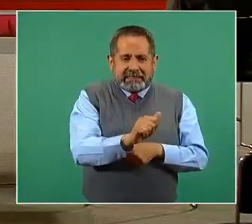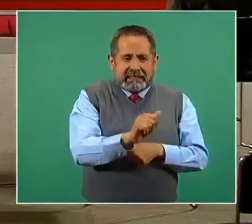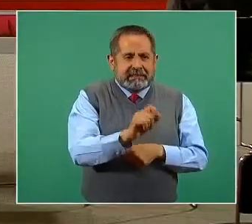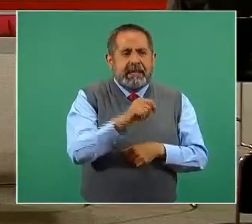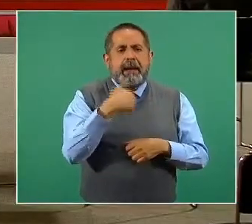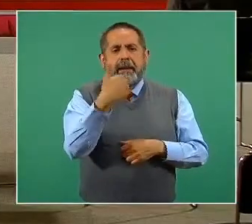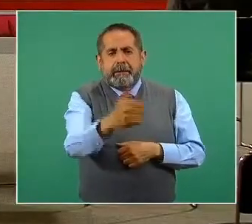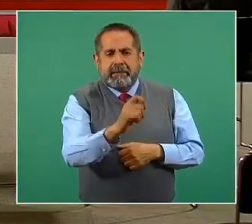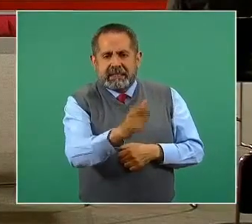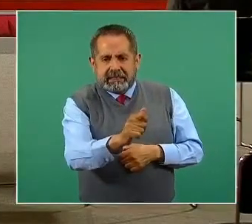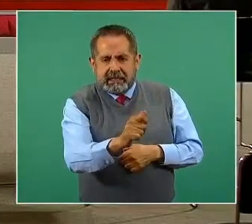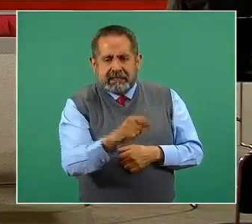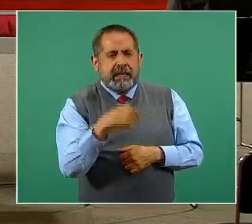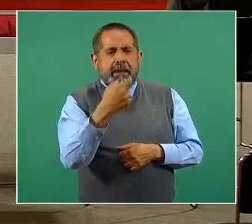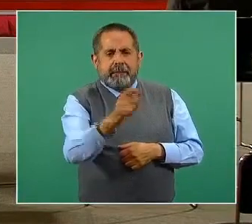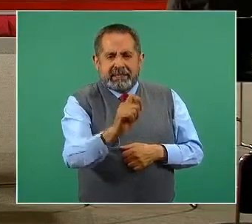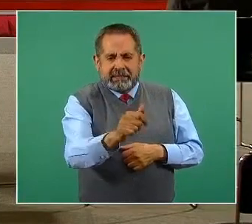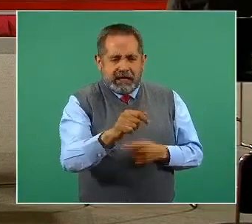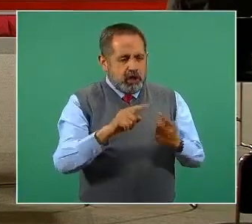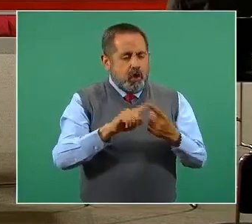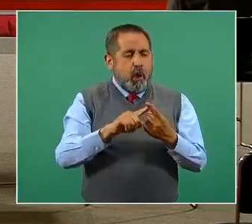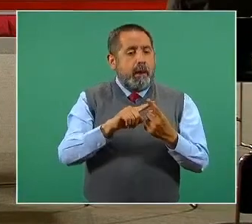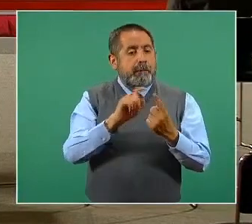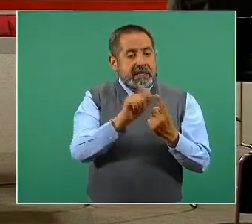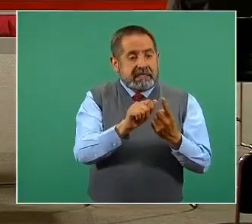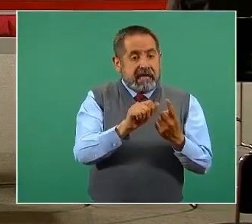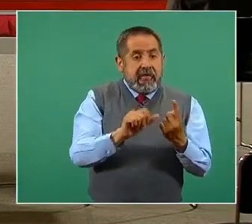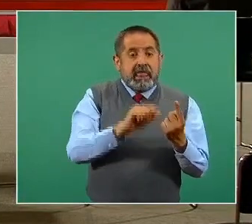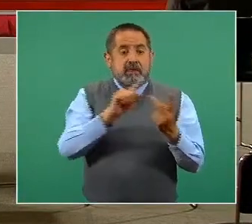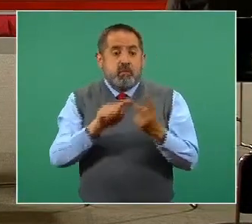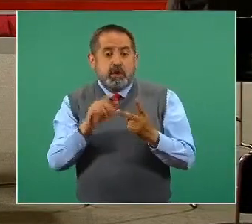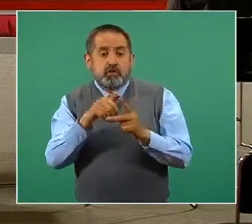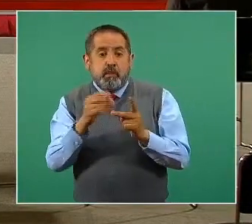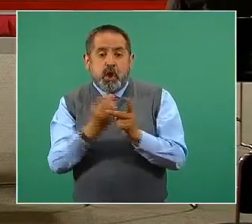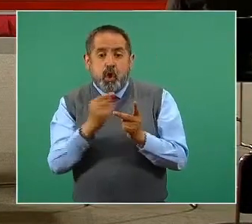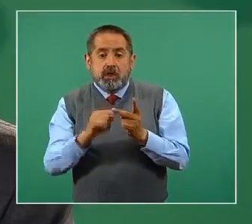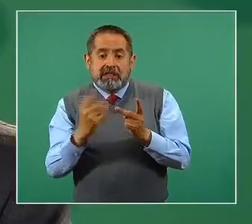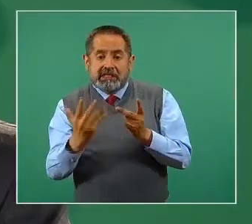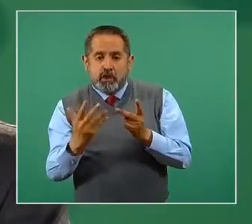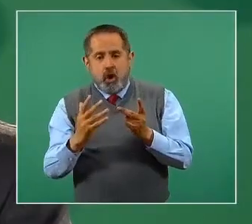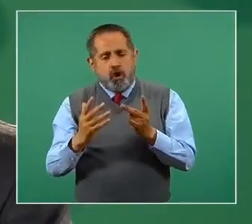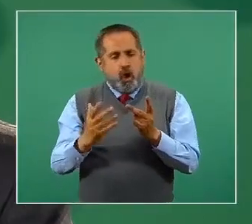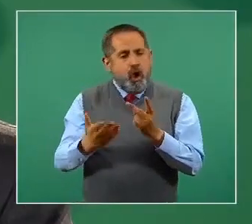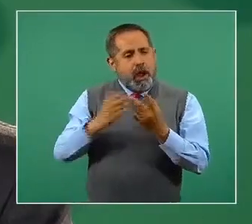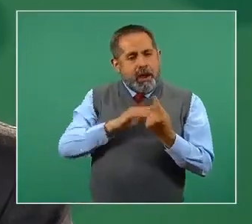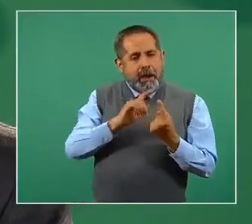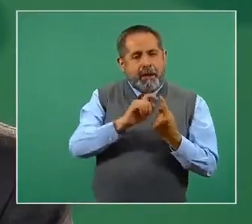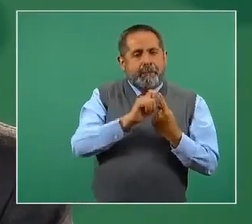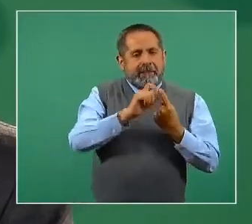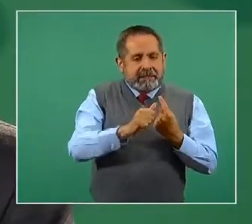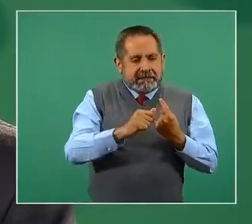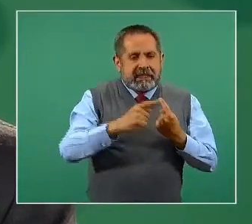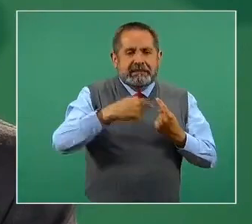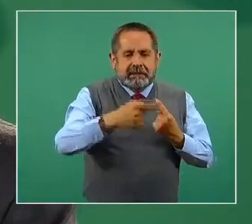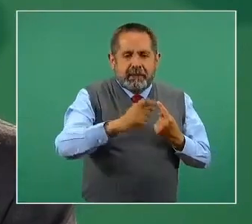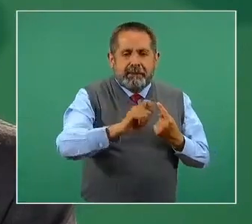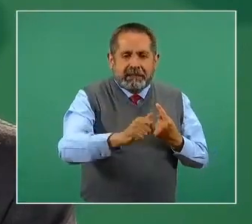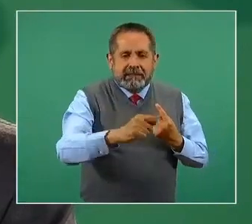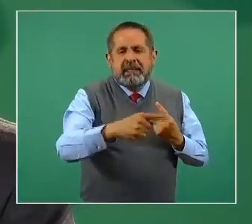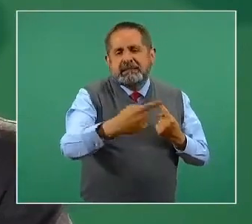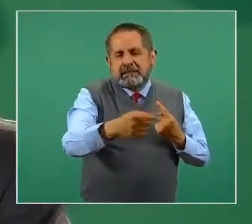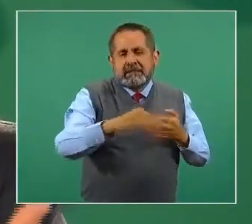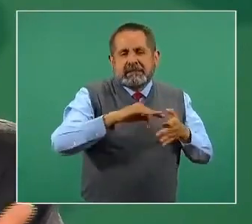con el componente de adenovirus 5, que es el diseño original de la vacuna Sputnik. Entonces, en